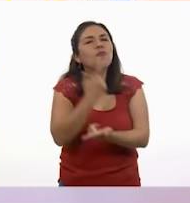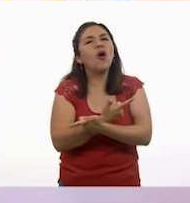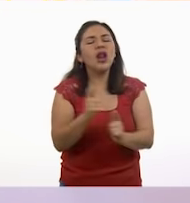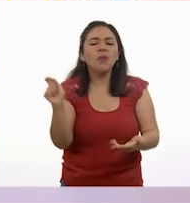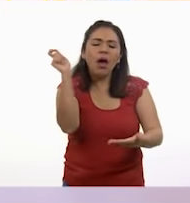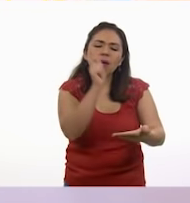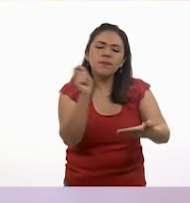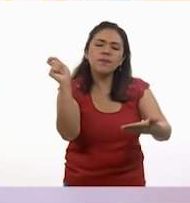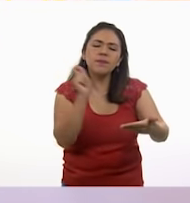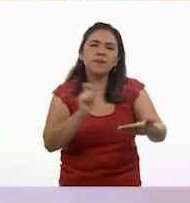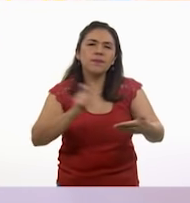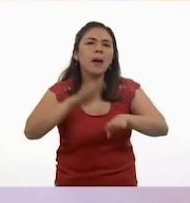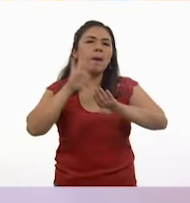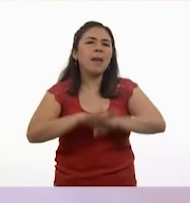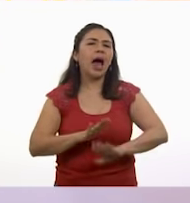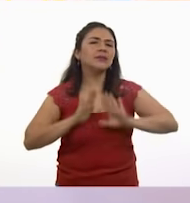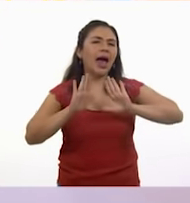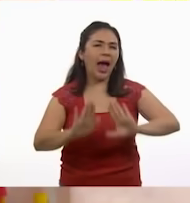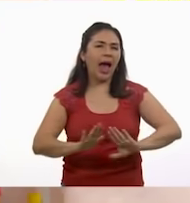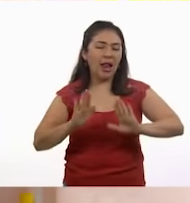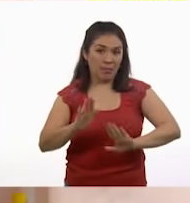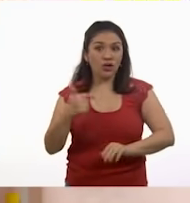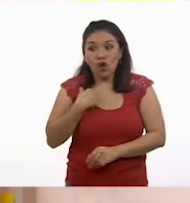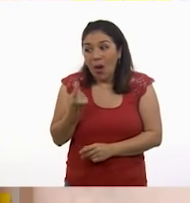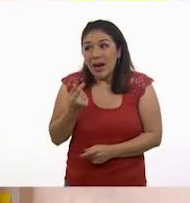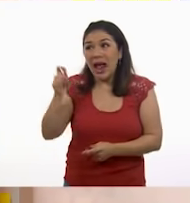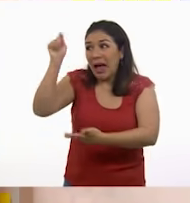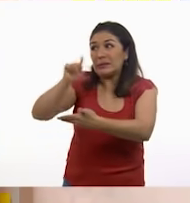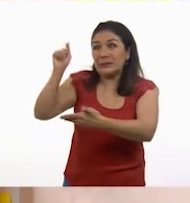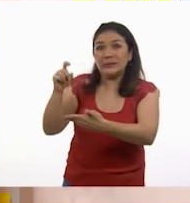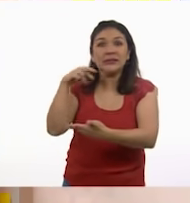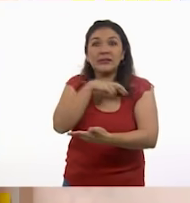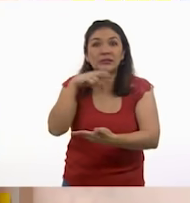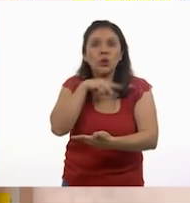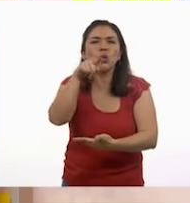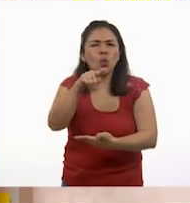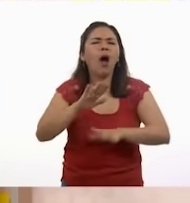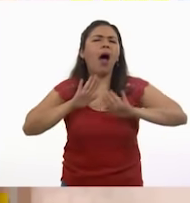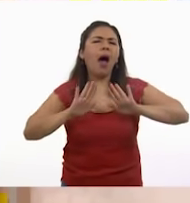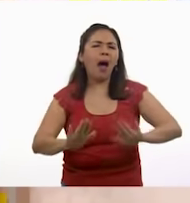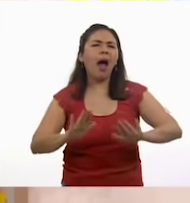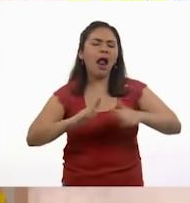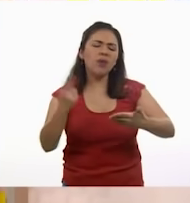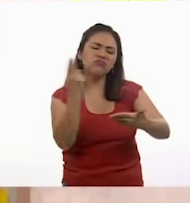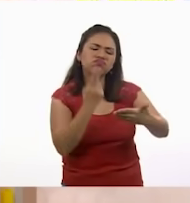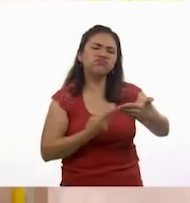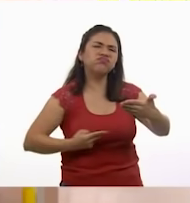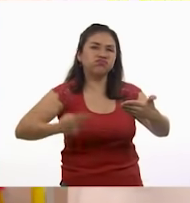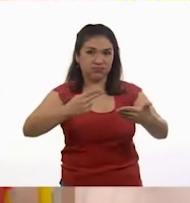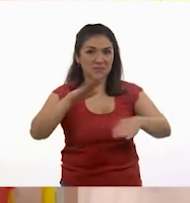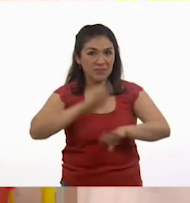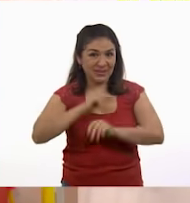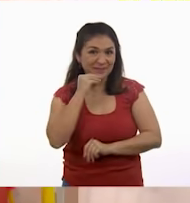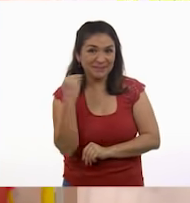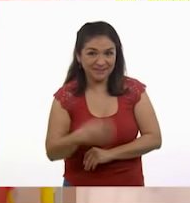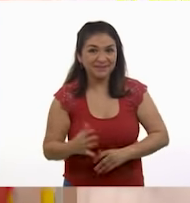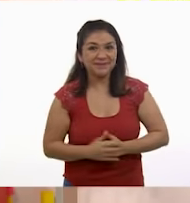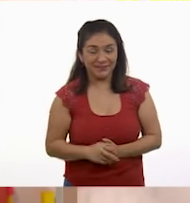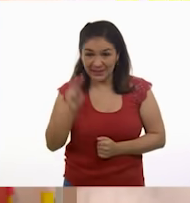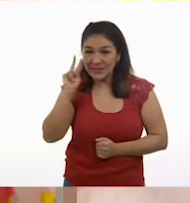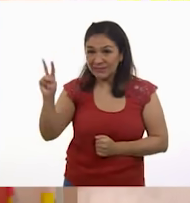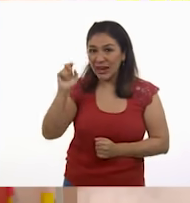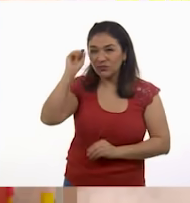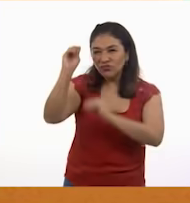apurar porque ustedes tienen más tiempo más paciencia para poder terminar sus obras artísticas mira cómo quedó ya con más